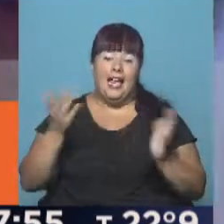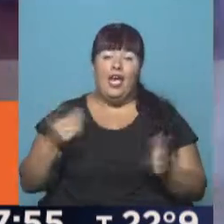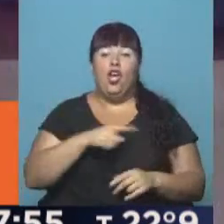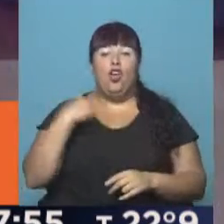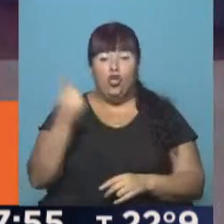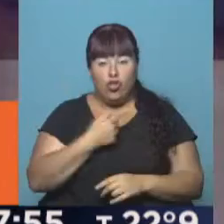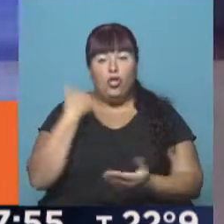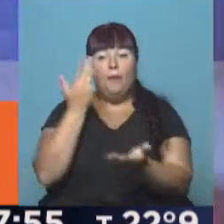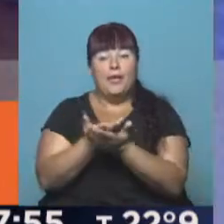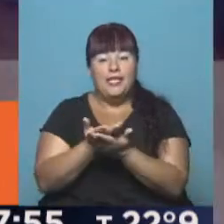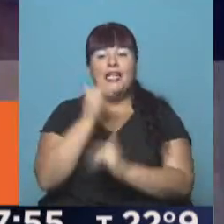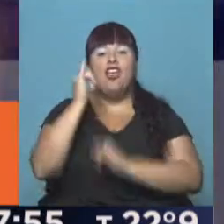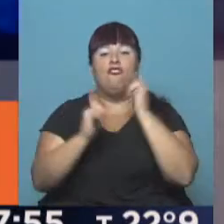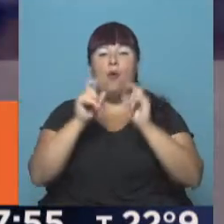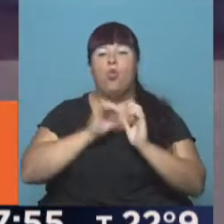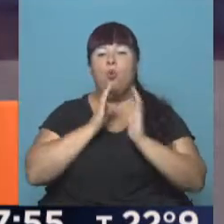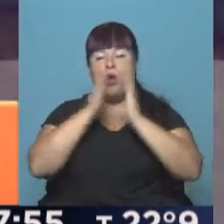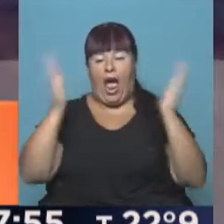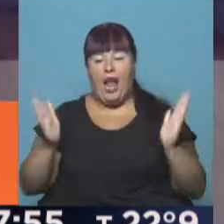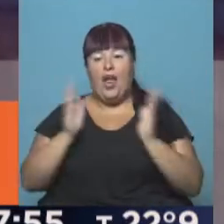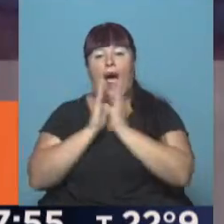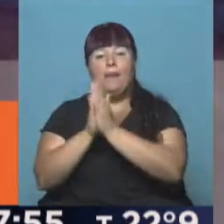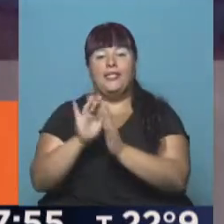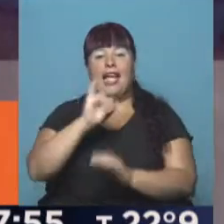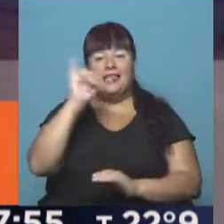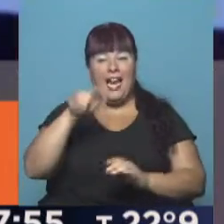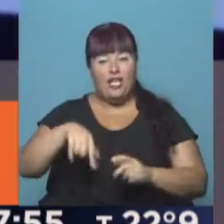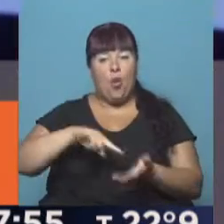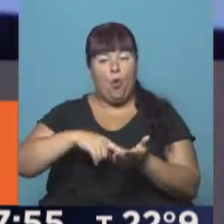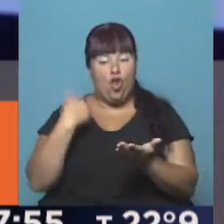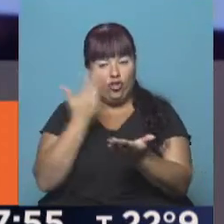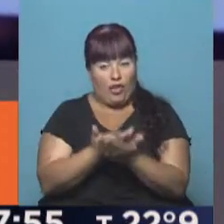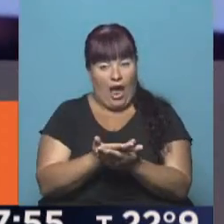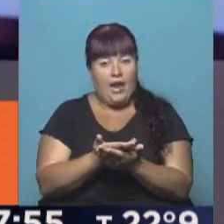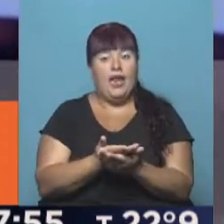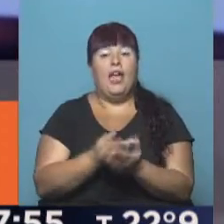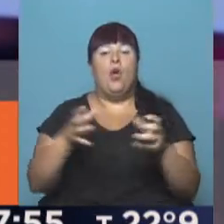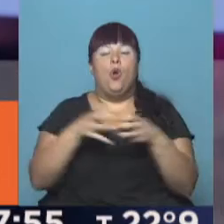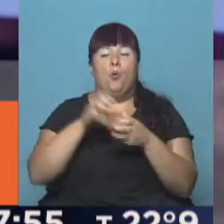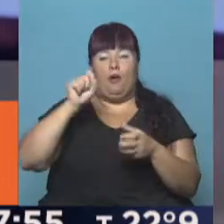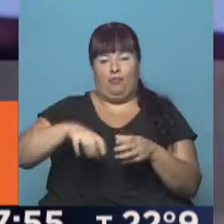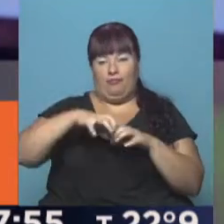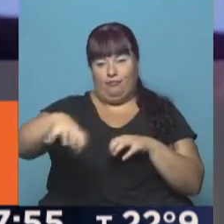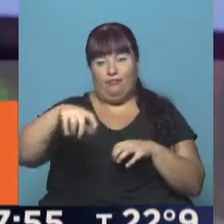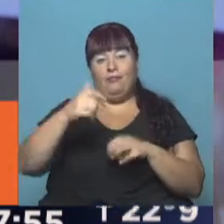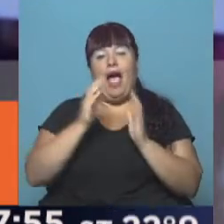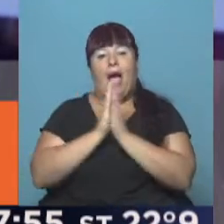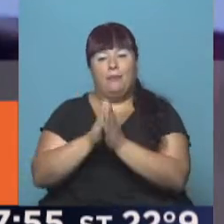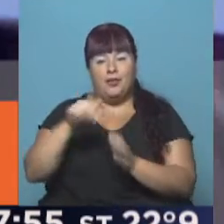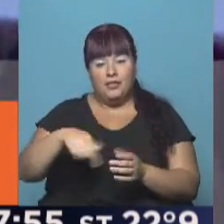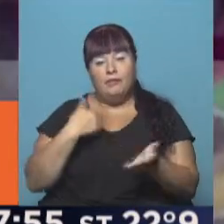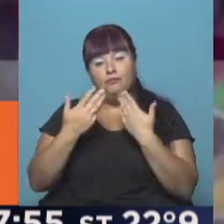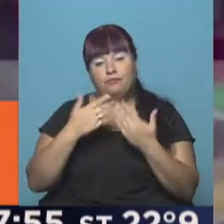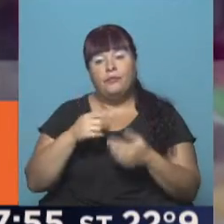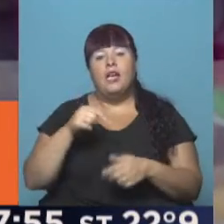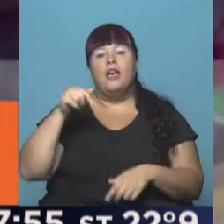nosotros presentamos el informe anual de Amnistía Internacional aquí en Buenos Aires con la sección local de Amnistía, y lo